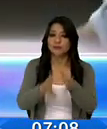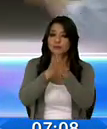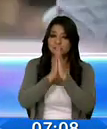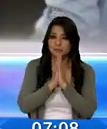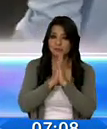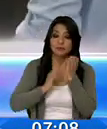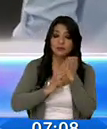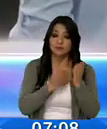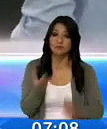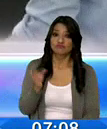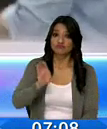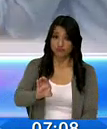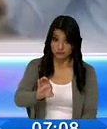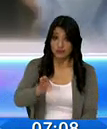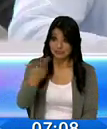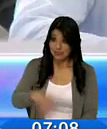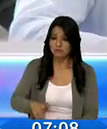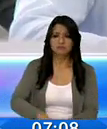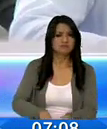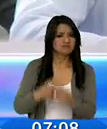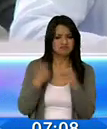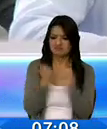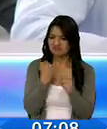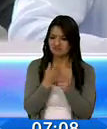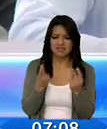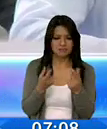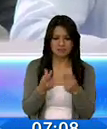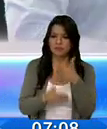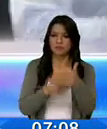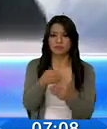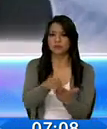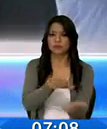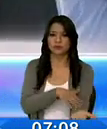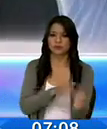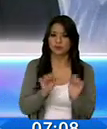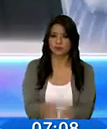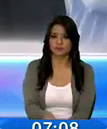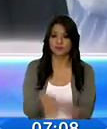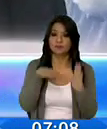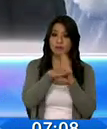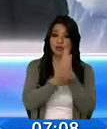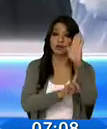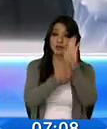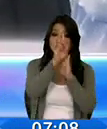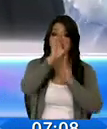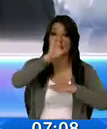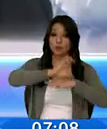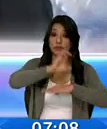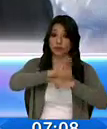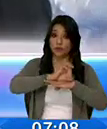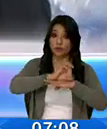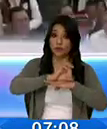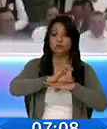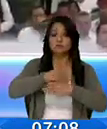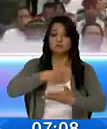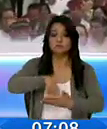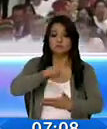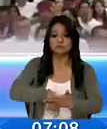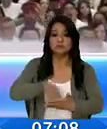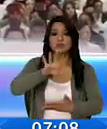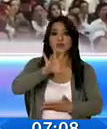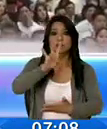los recursos en sus manos, inicien de inmediato los proyectos. El Banco de Desarrollo del Ecuador, de su lado, firmó